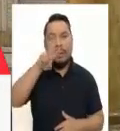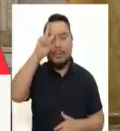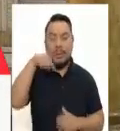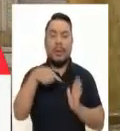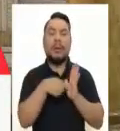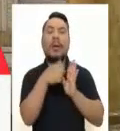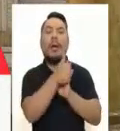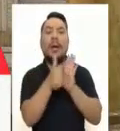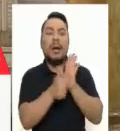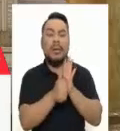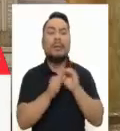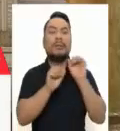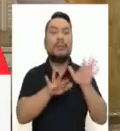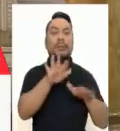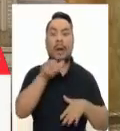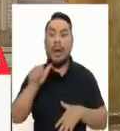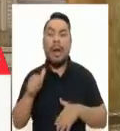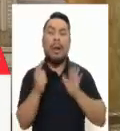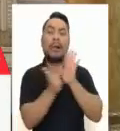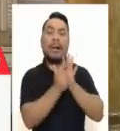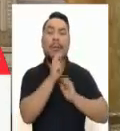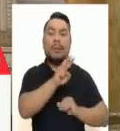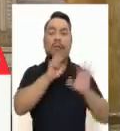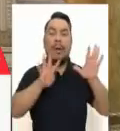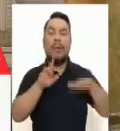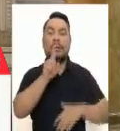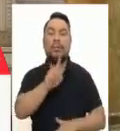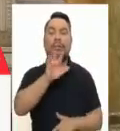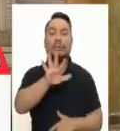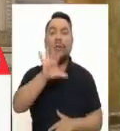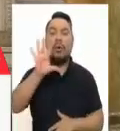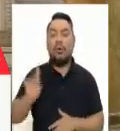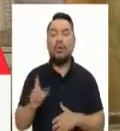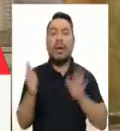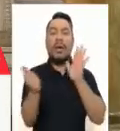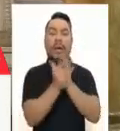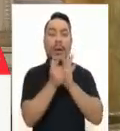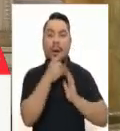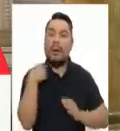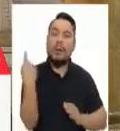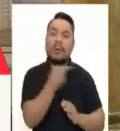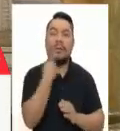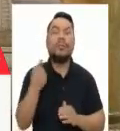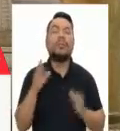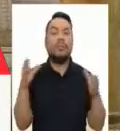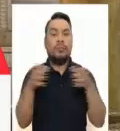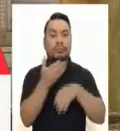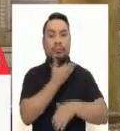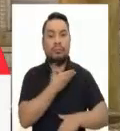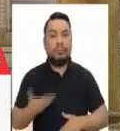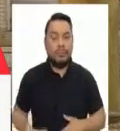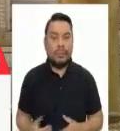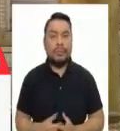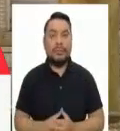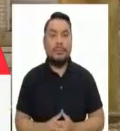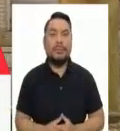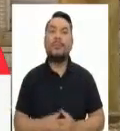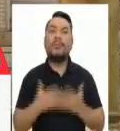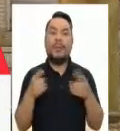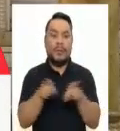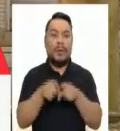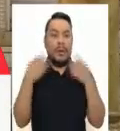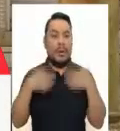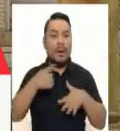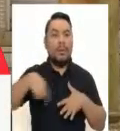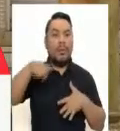artículo 15a de la Ley 29158 Ley Orgánica del poder ejecutivo y